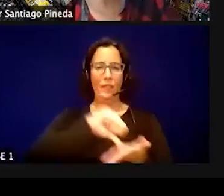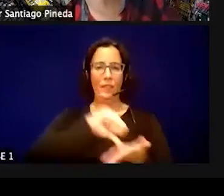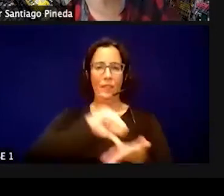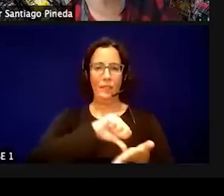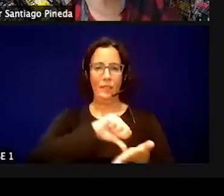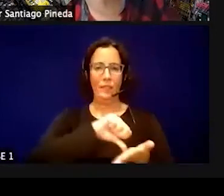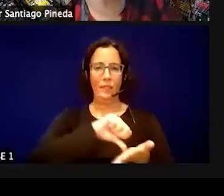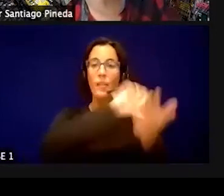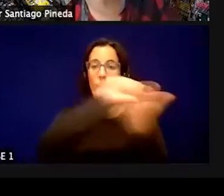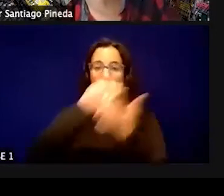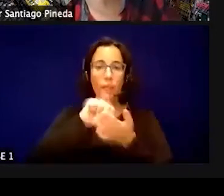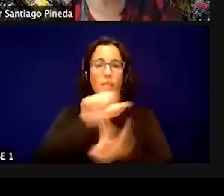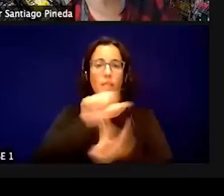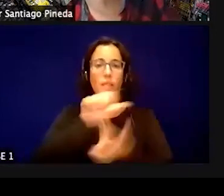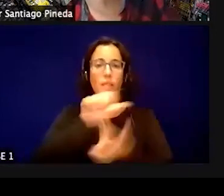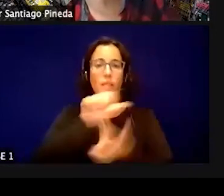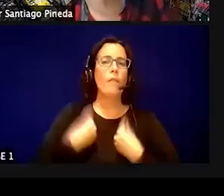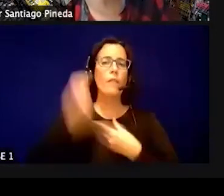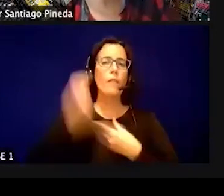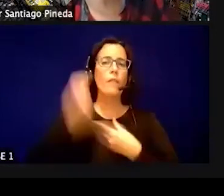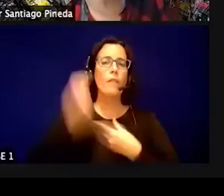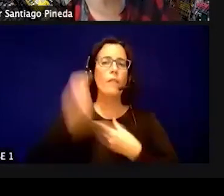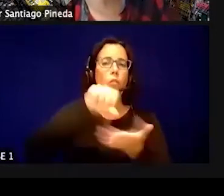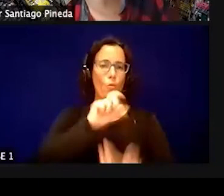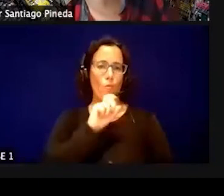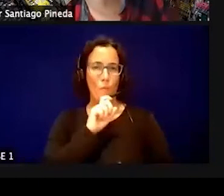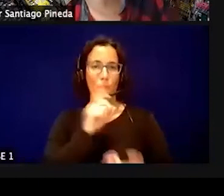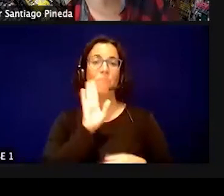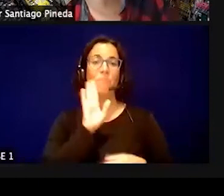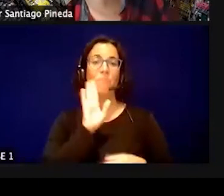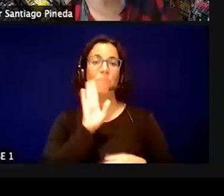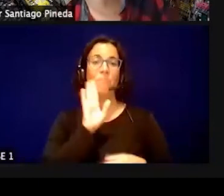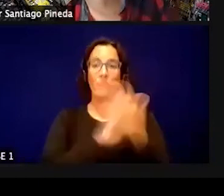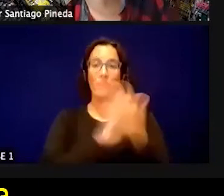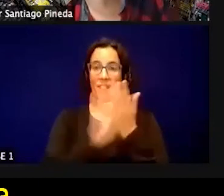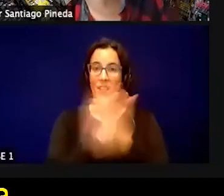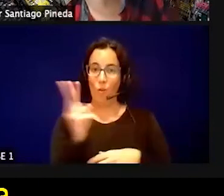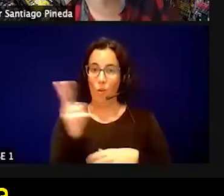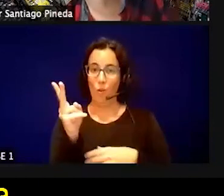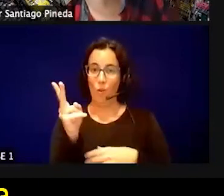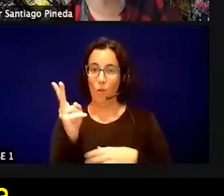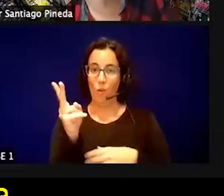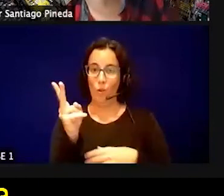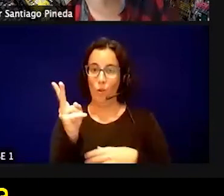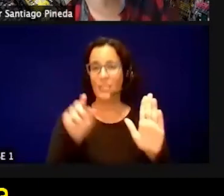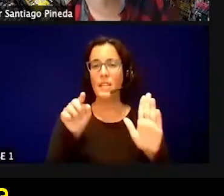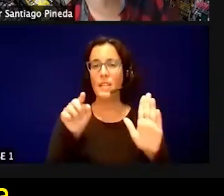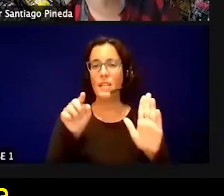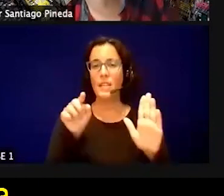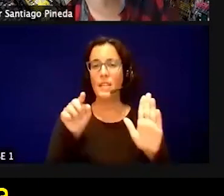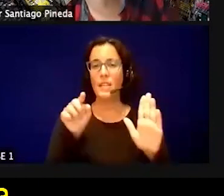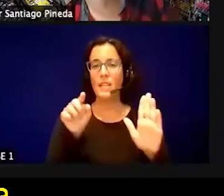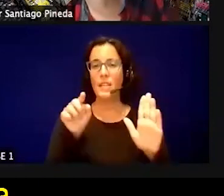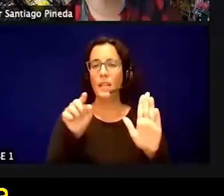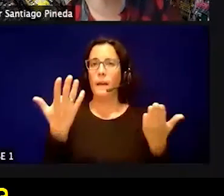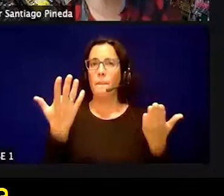vivirlas, porque efectivamente, como hemos estado charlando con Paz y Víctor, tenemos que vivirlas, vamos a vivir las